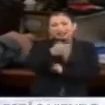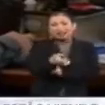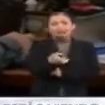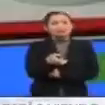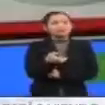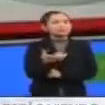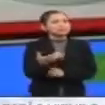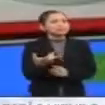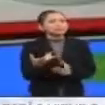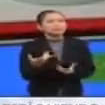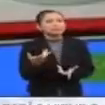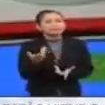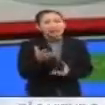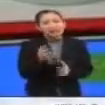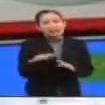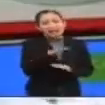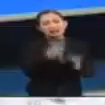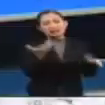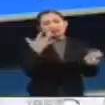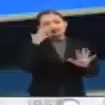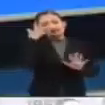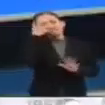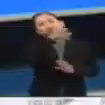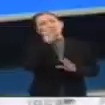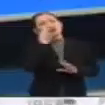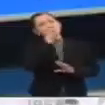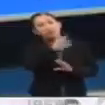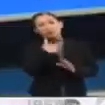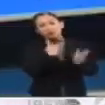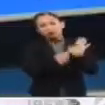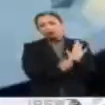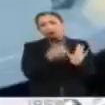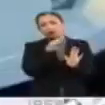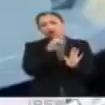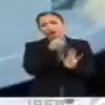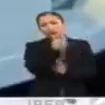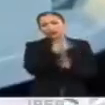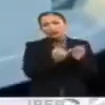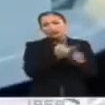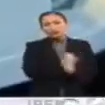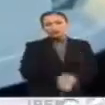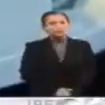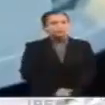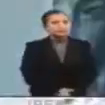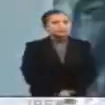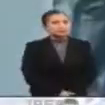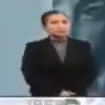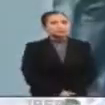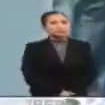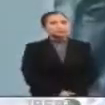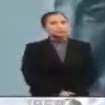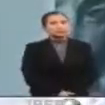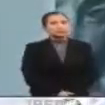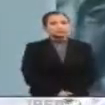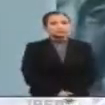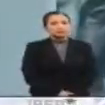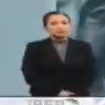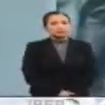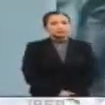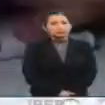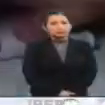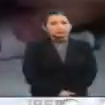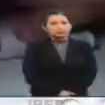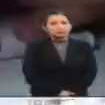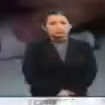estos pues en estas perspectivas como la que ofrece el Fondo Monetario Internacional? Bueno, creo que hasta la fecha no ha